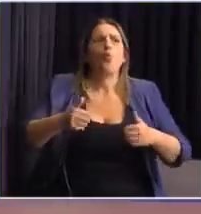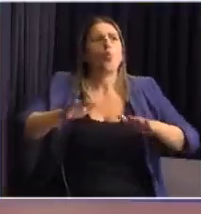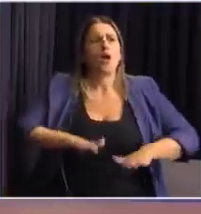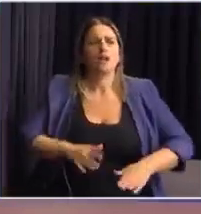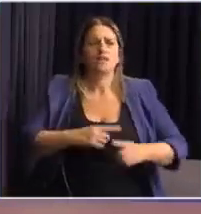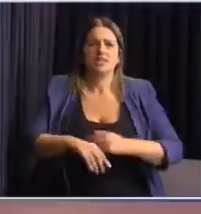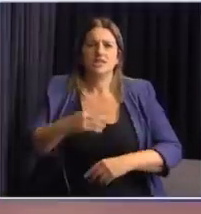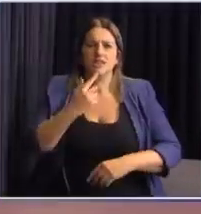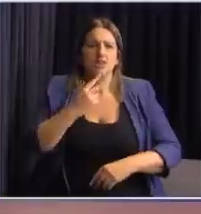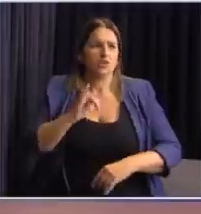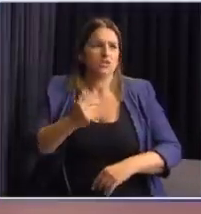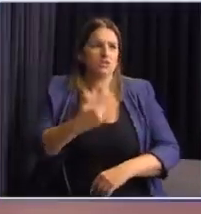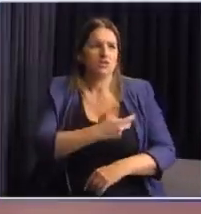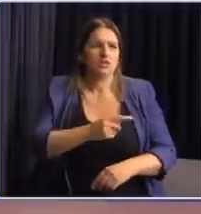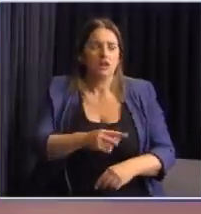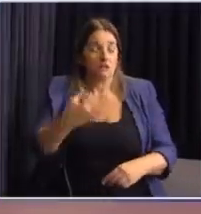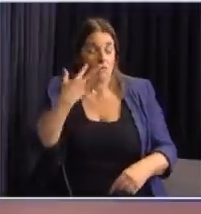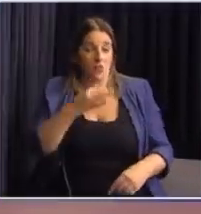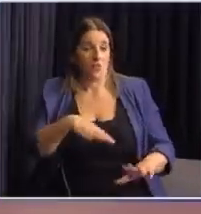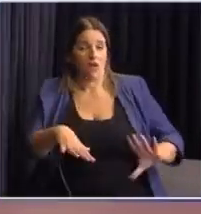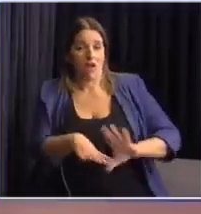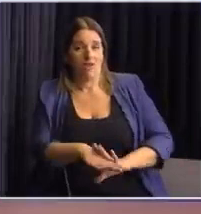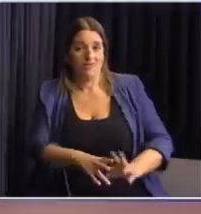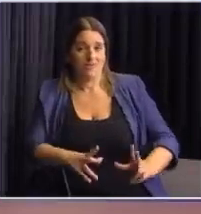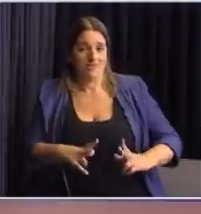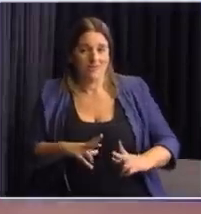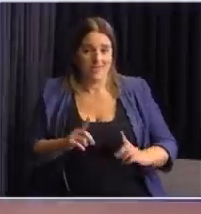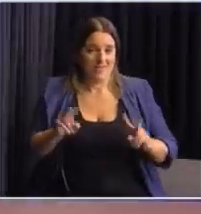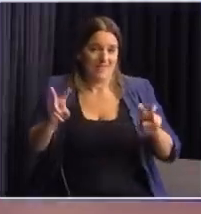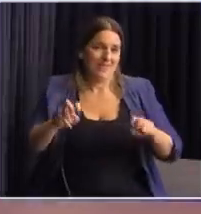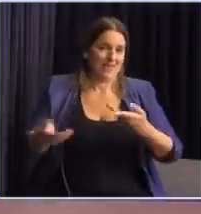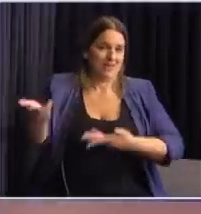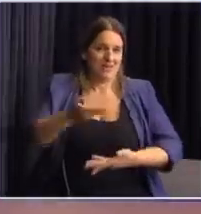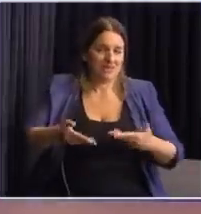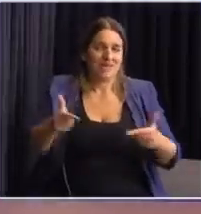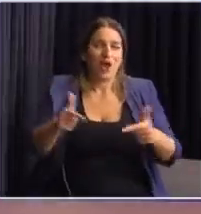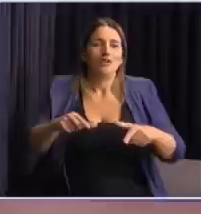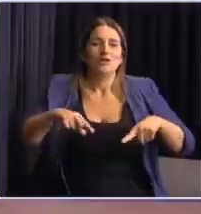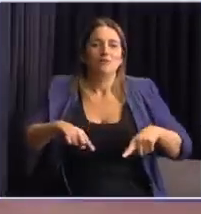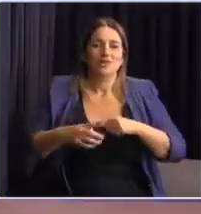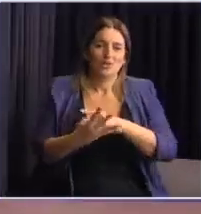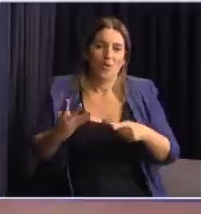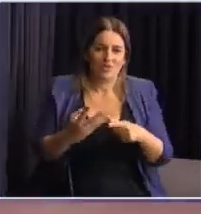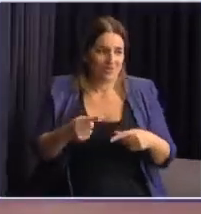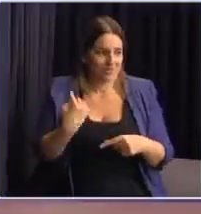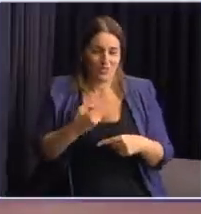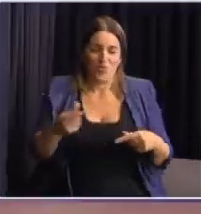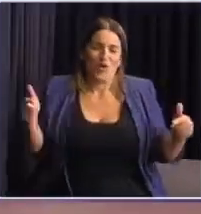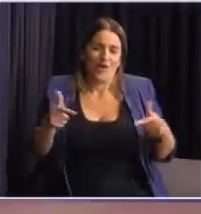hubieras estado en la reunión de hace media hora, una que tuvimos después del Consejo de Ministros, los cuatro que estamos acá.